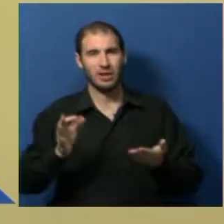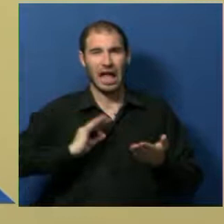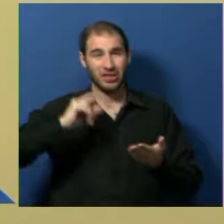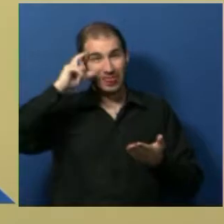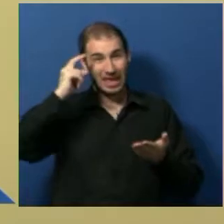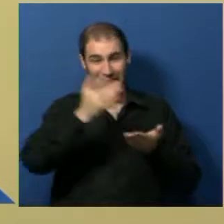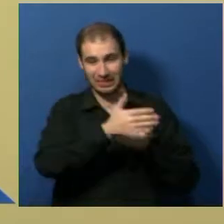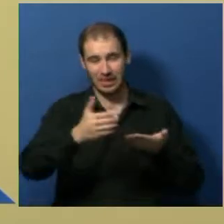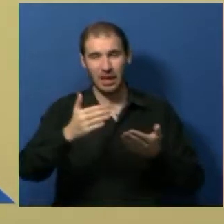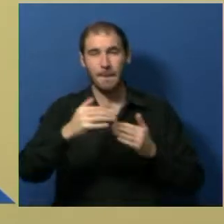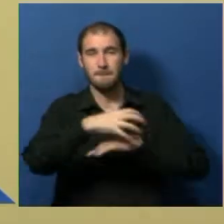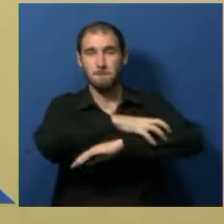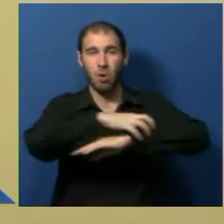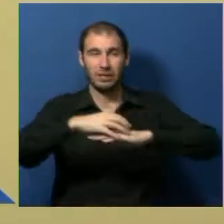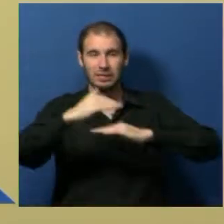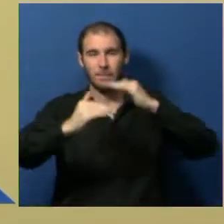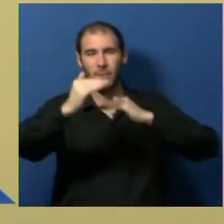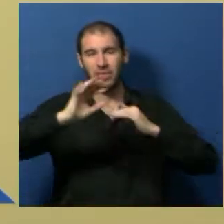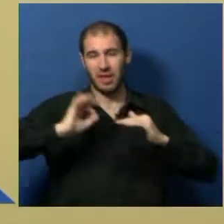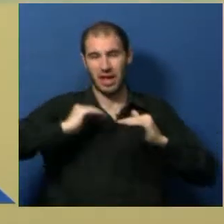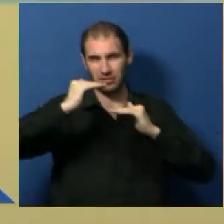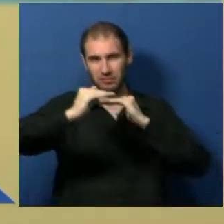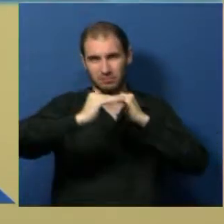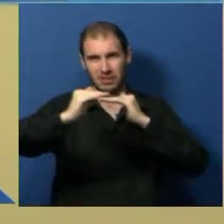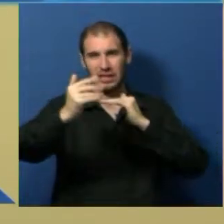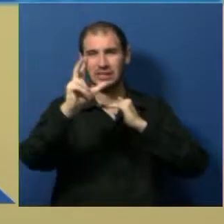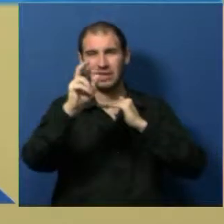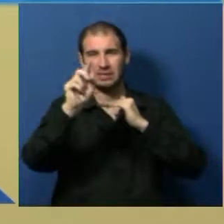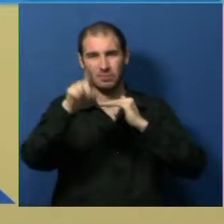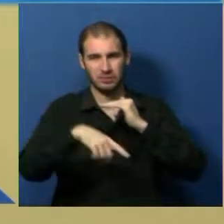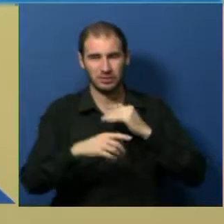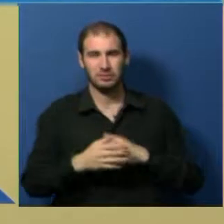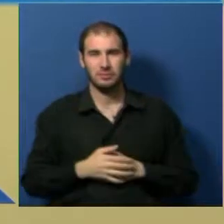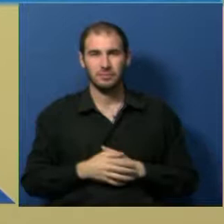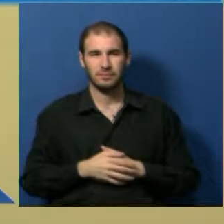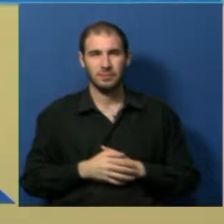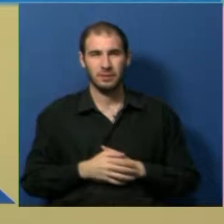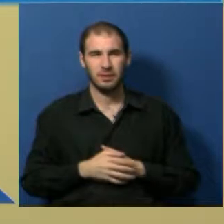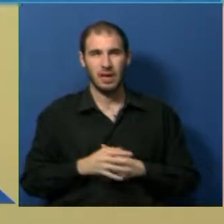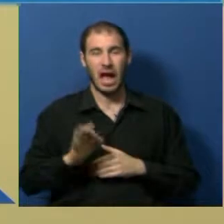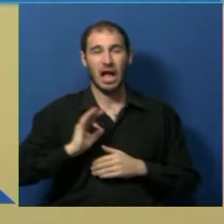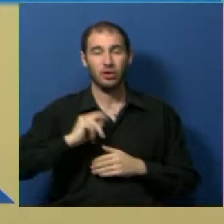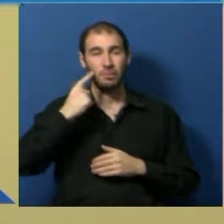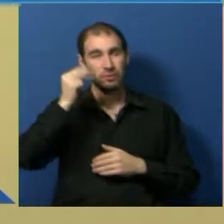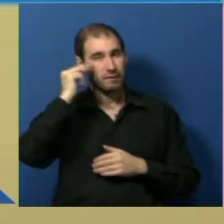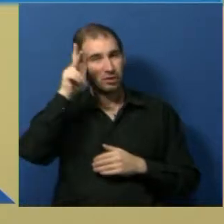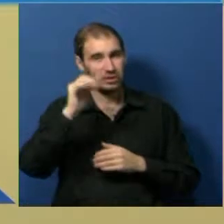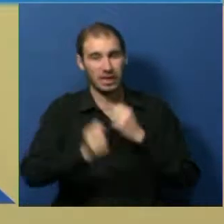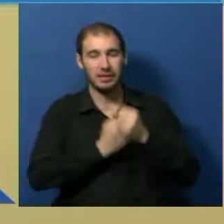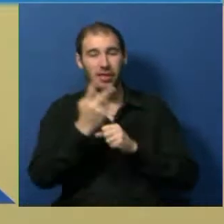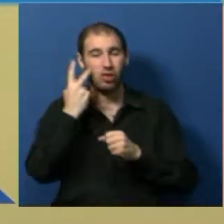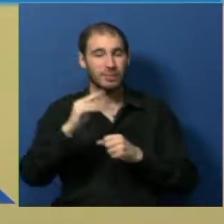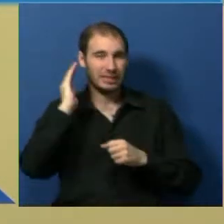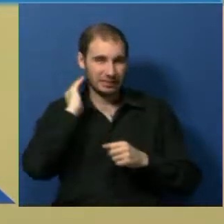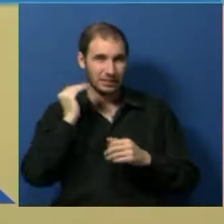años, la pobreza promedio anual ha estado en el 30%. Si nos vamos desde el año 80 hasta el año